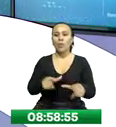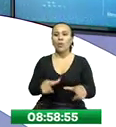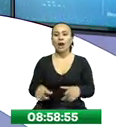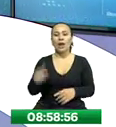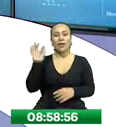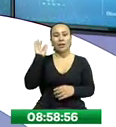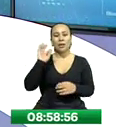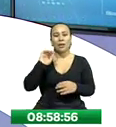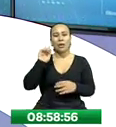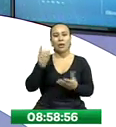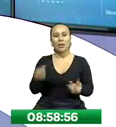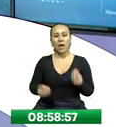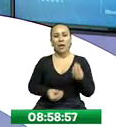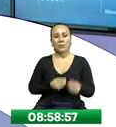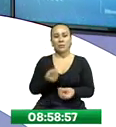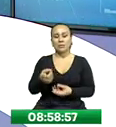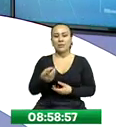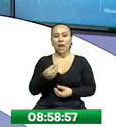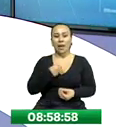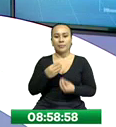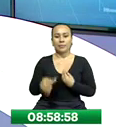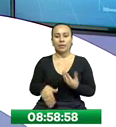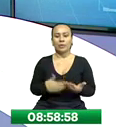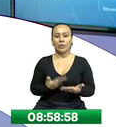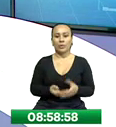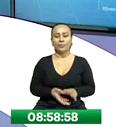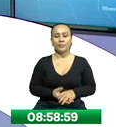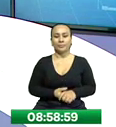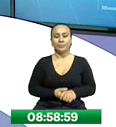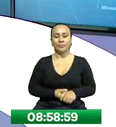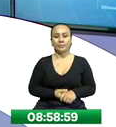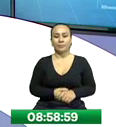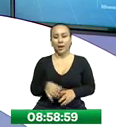fiscal. El caso